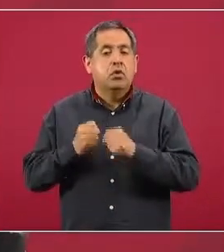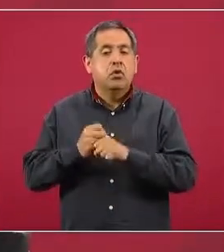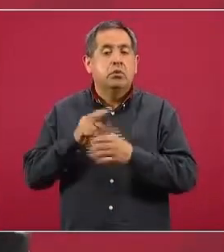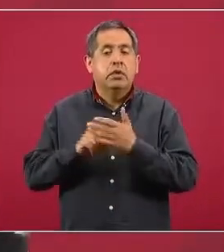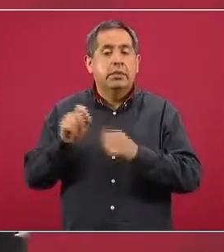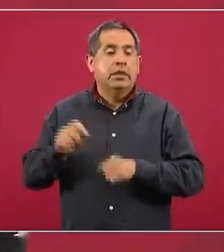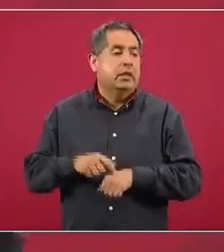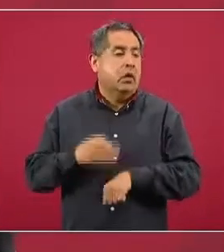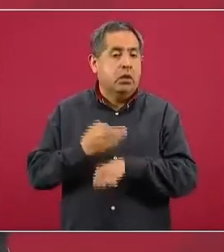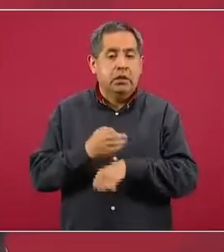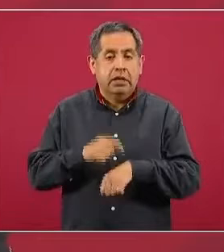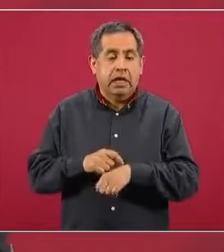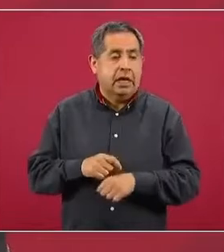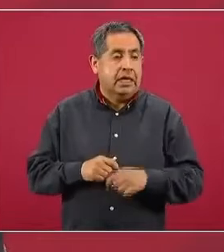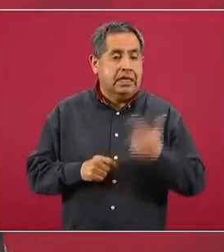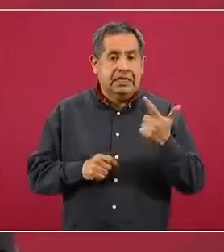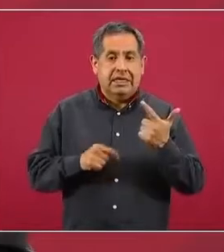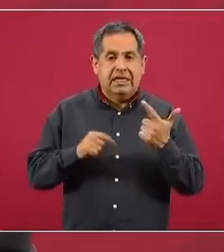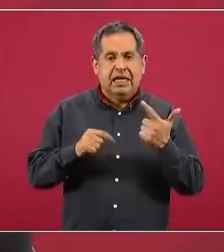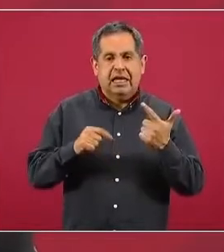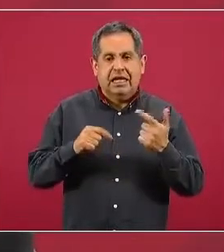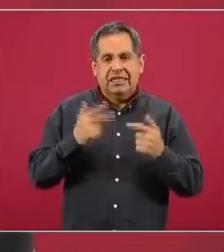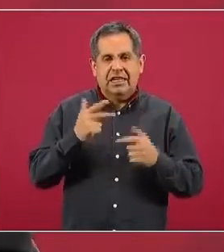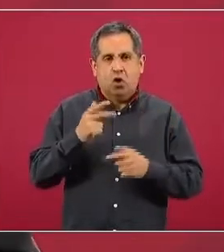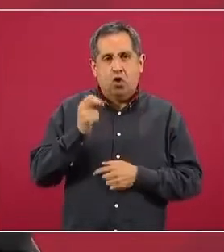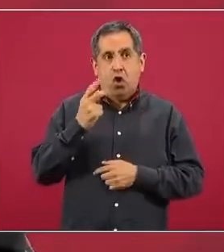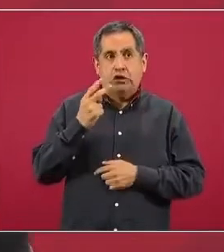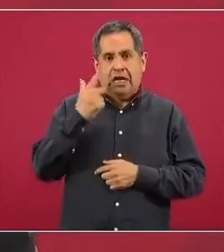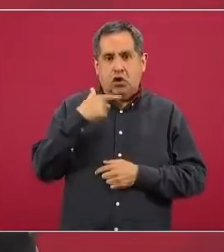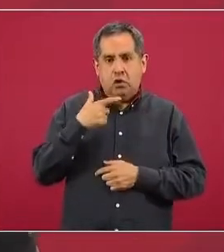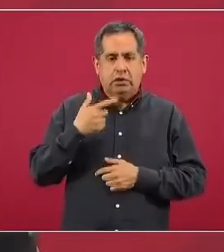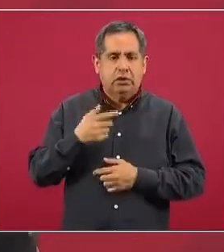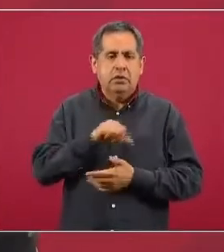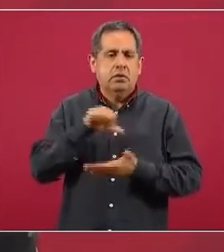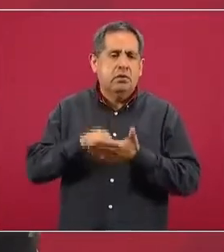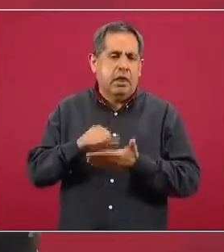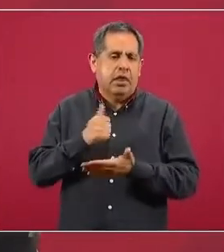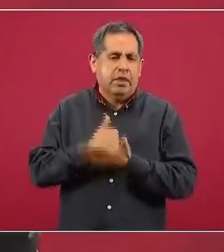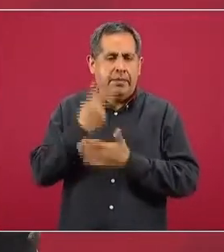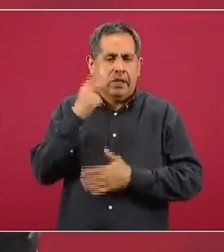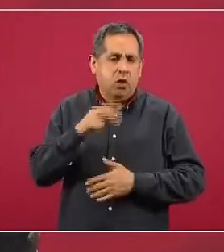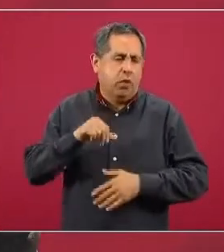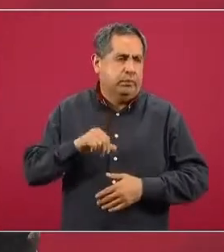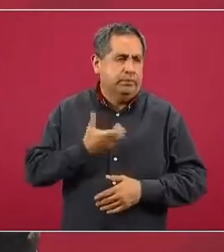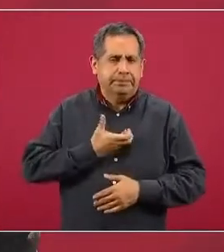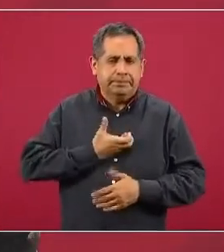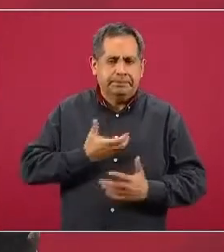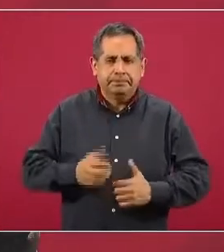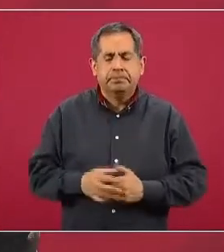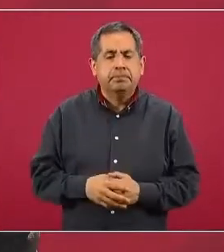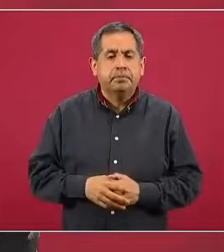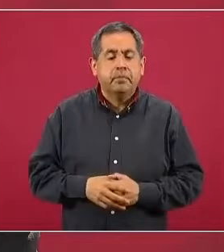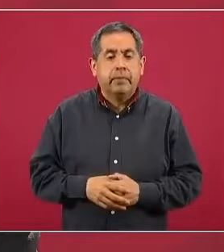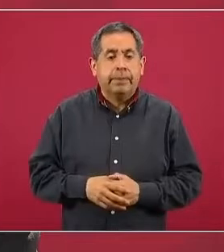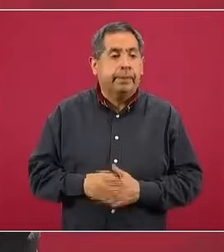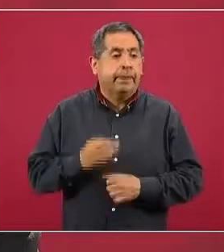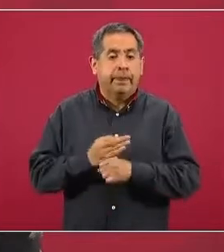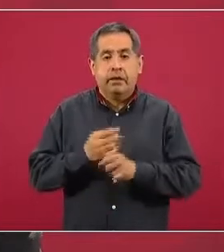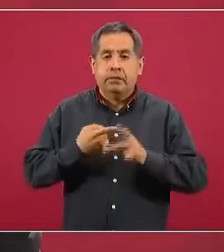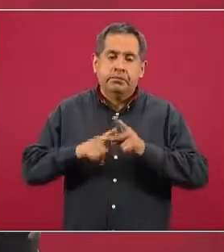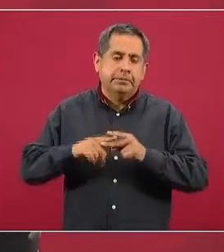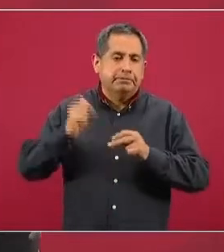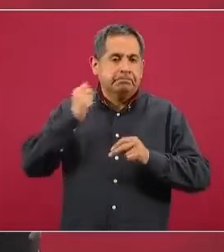las 19:02 horas. Estamos en el Palacio Nacional de México, en la Ciudad de México, y vamos a iniciar la conferencia de prensa